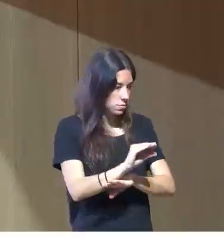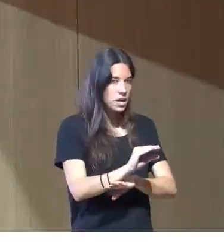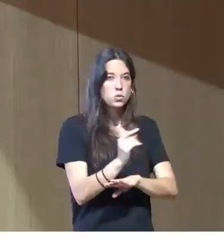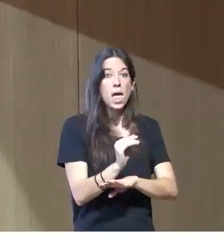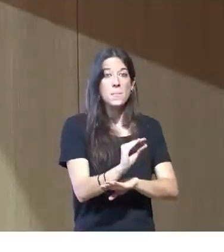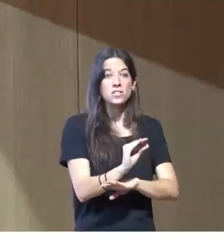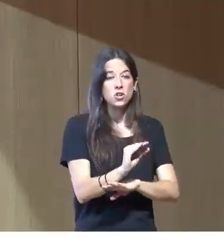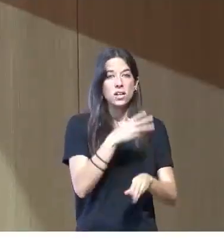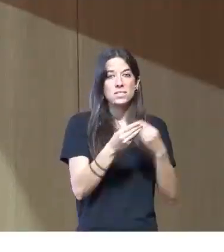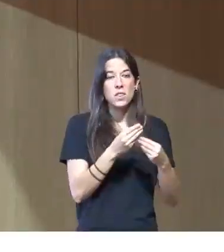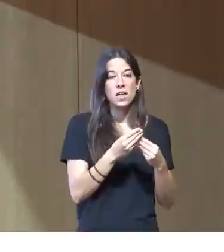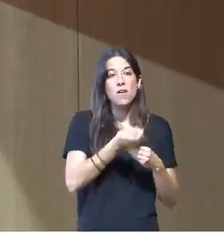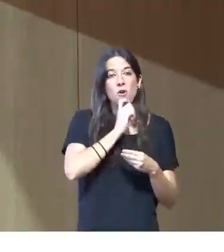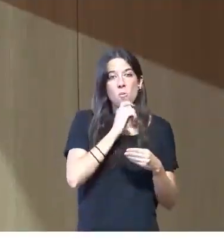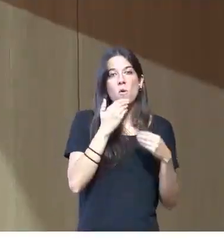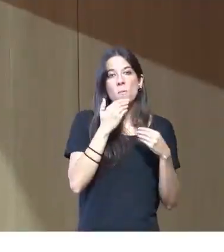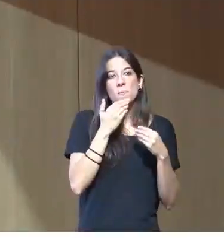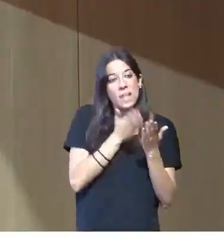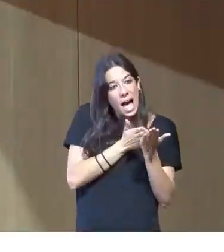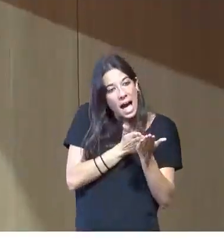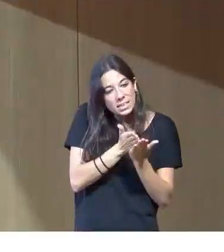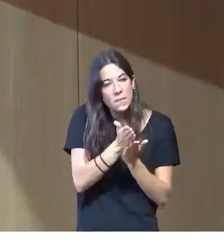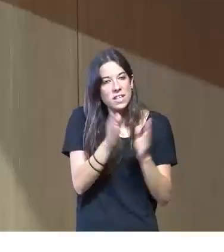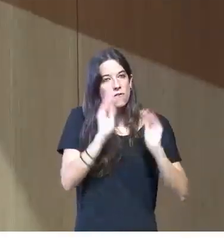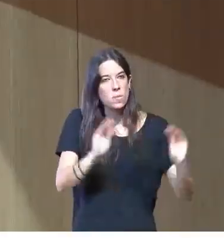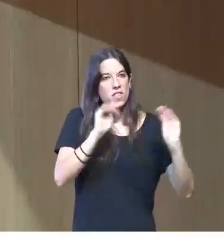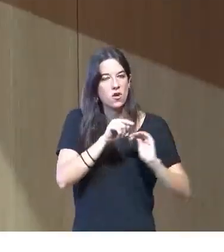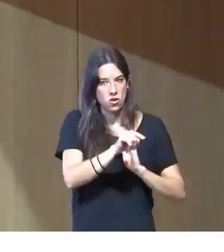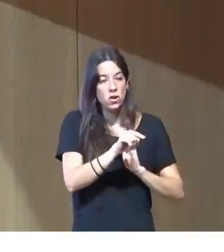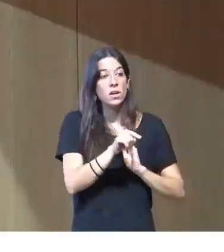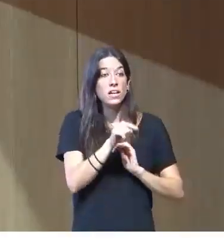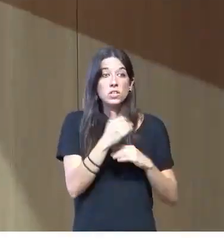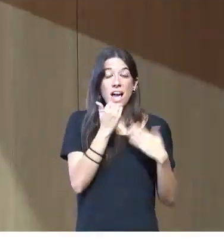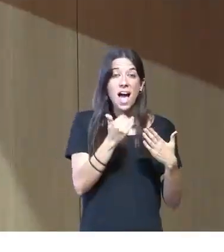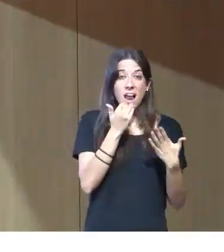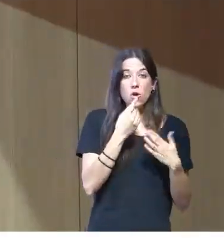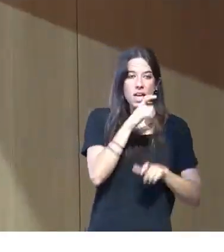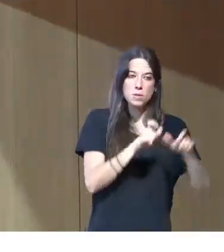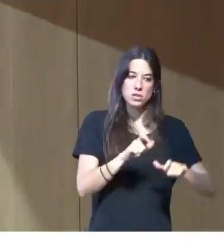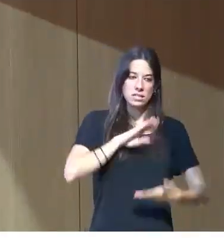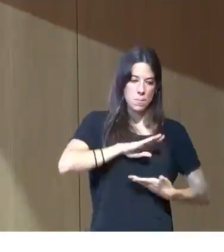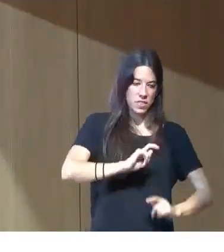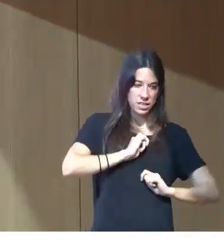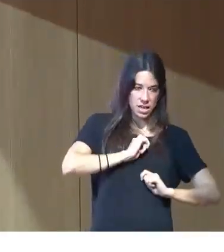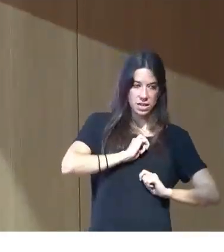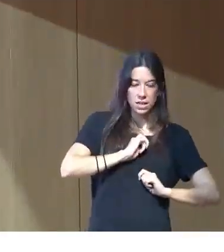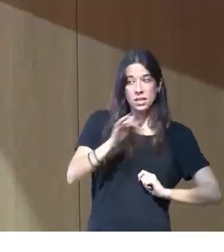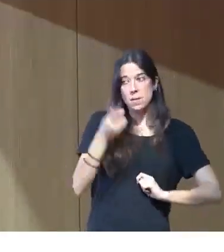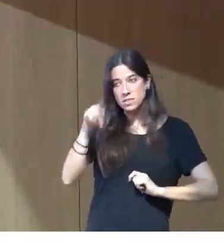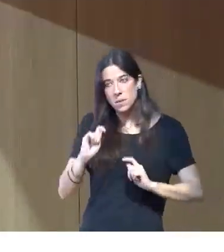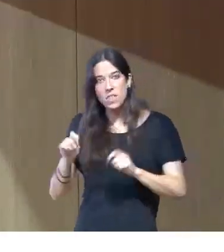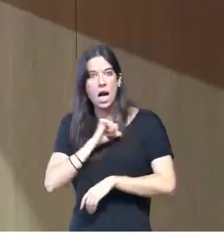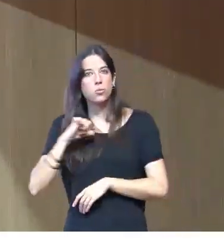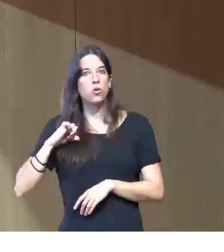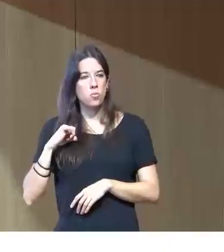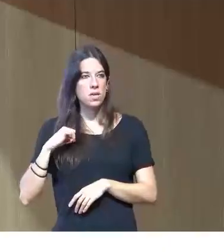hace a través de los cauces formativos es algo que capacita por un lado a las personas y por otro lado les da esa